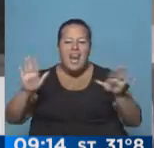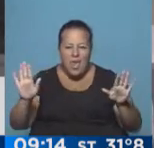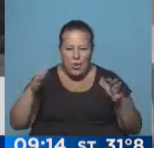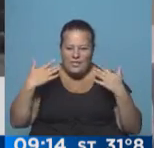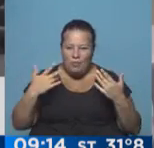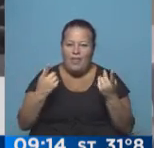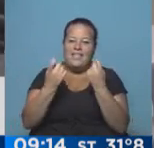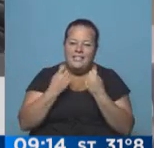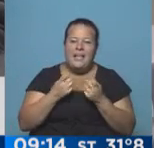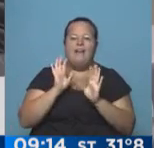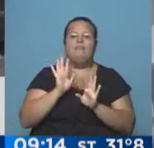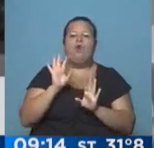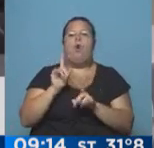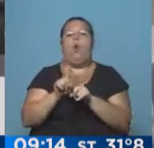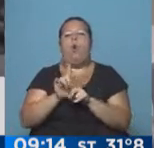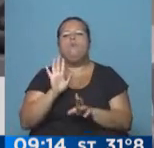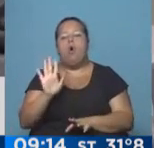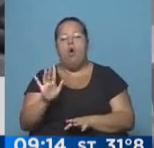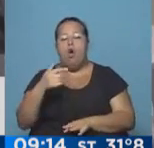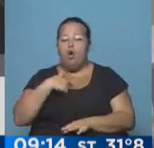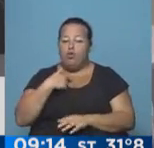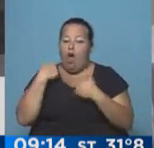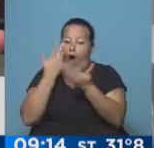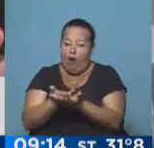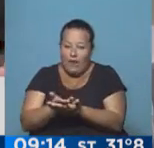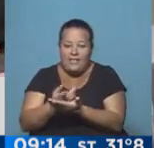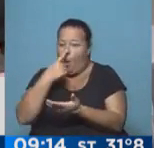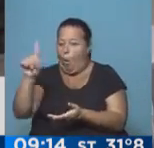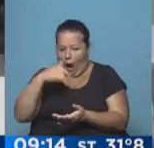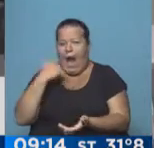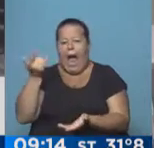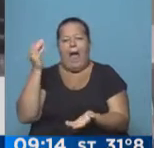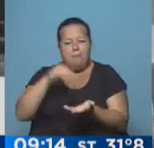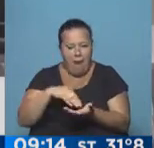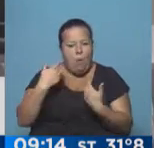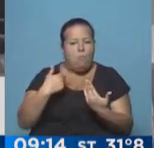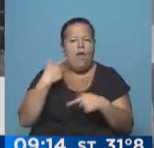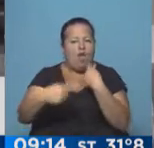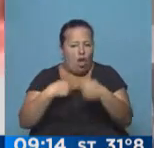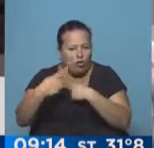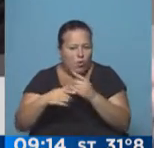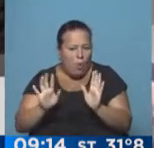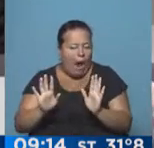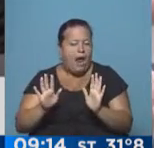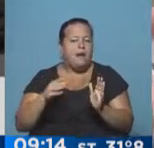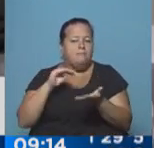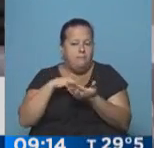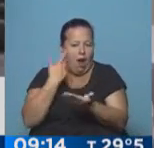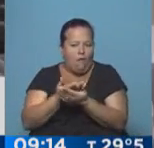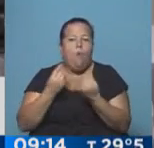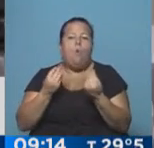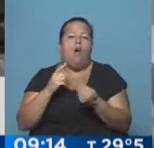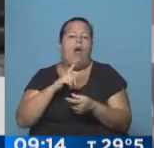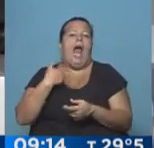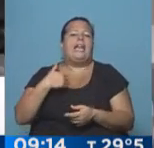necesarias es decir como diciéndole lo que hemos ofertado no es la última fuerte de argentina podemos seguir conversando entonces cuál es la razón